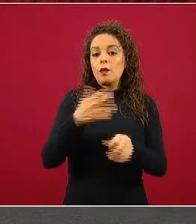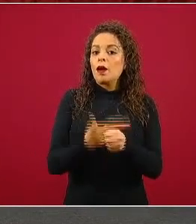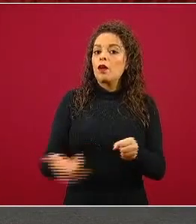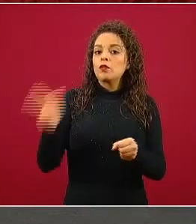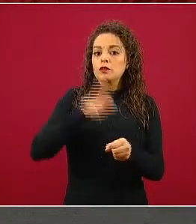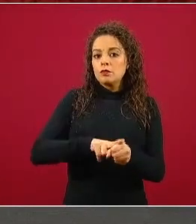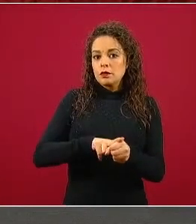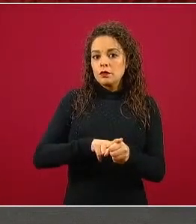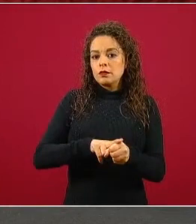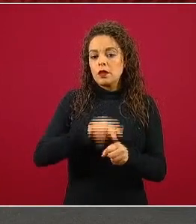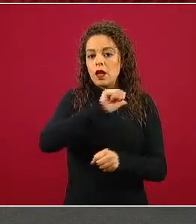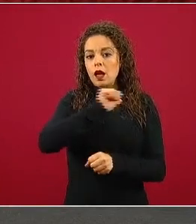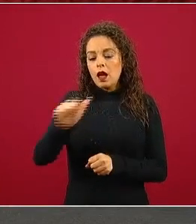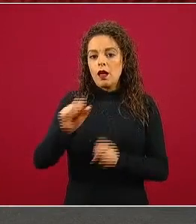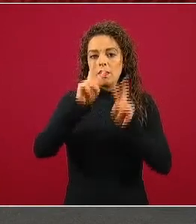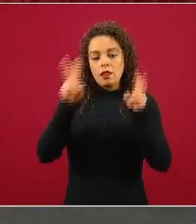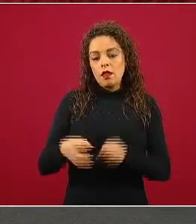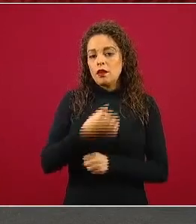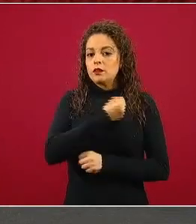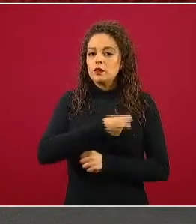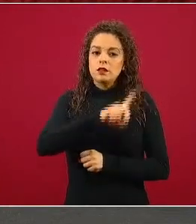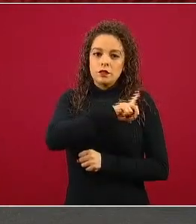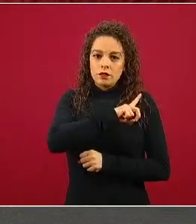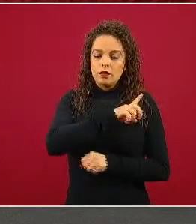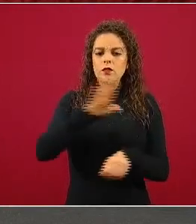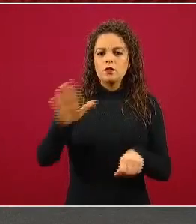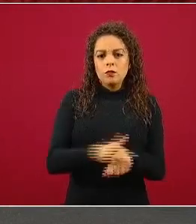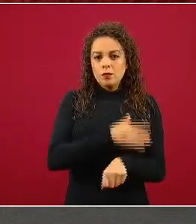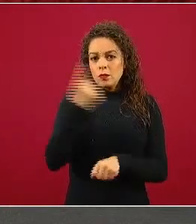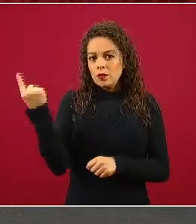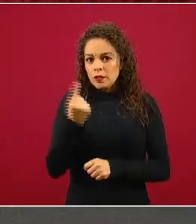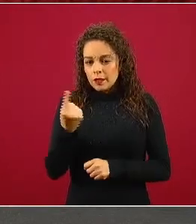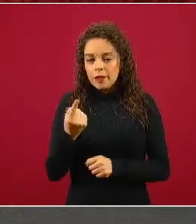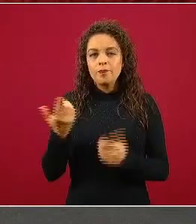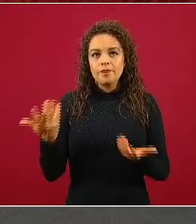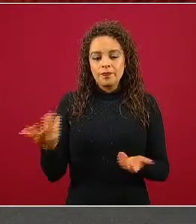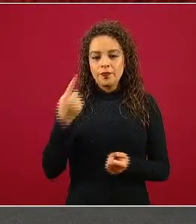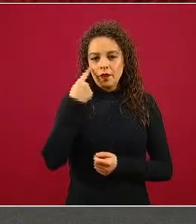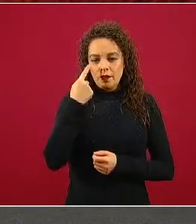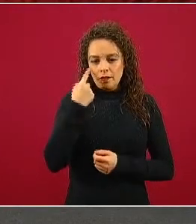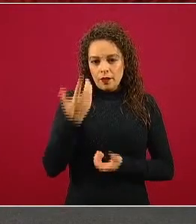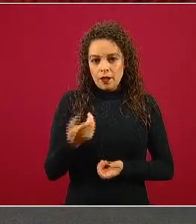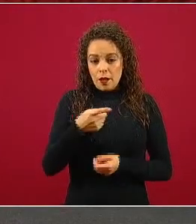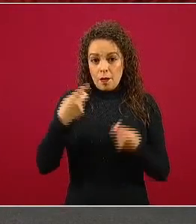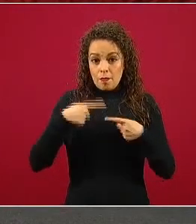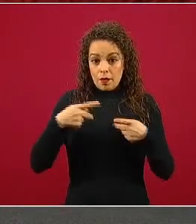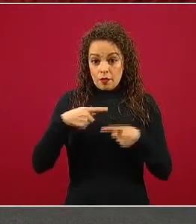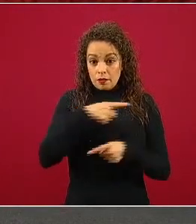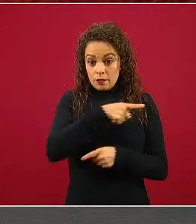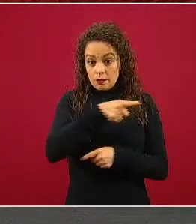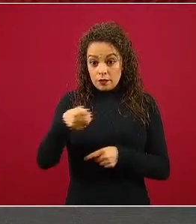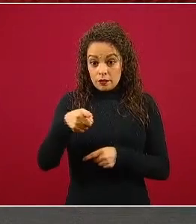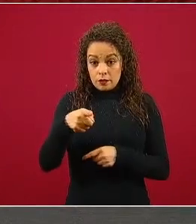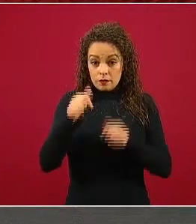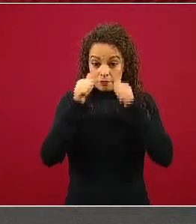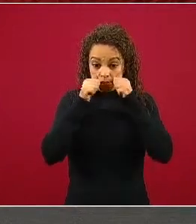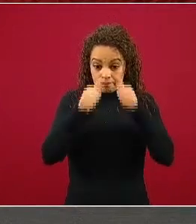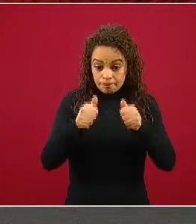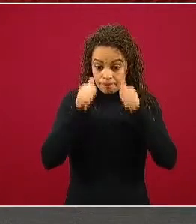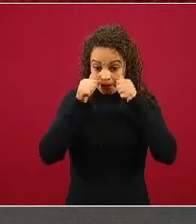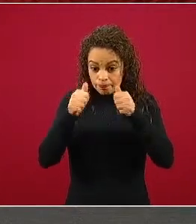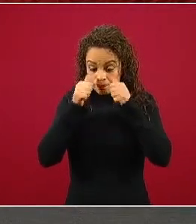qué? Bueno, realmente el brindar la atención a las personas que se encuentran enfermas en